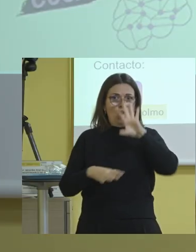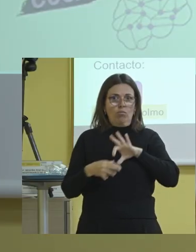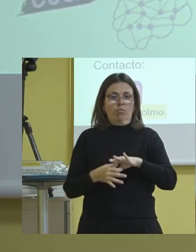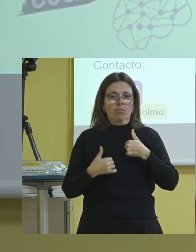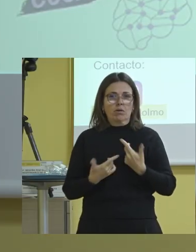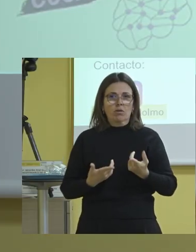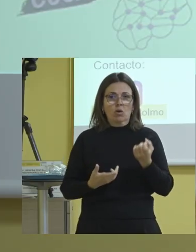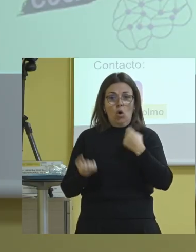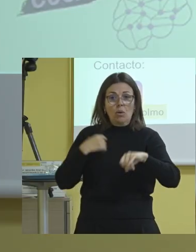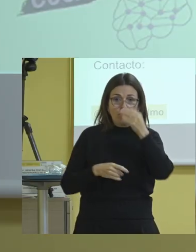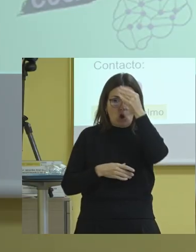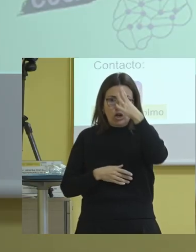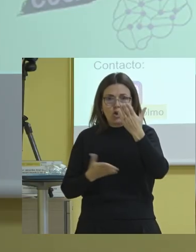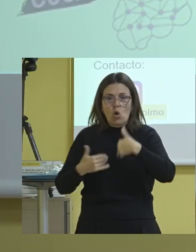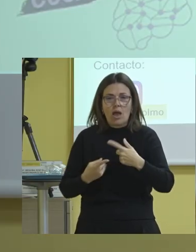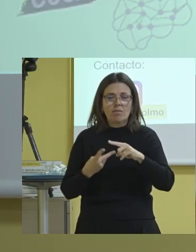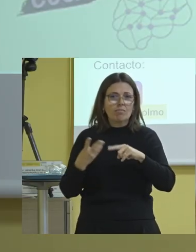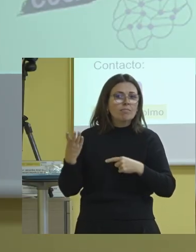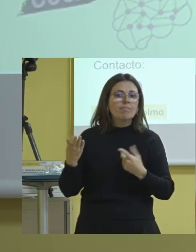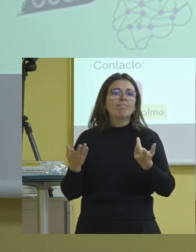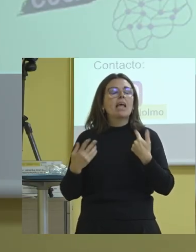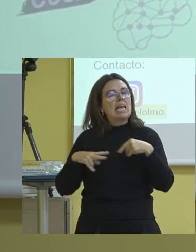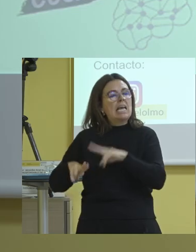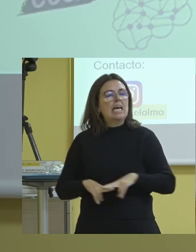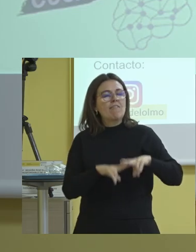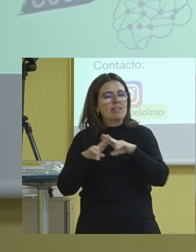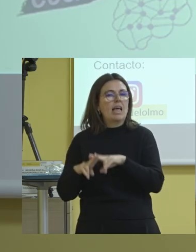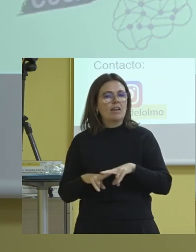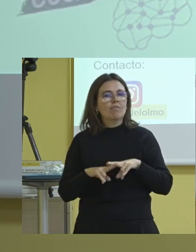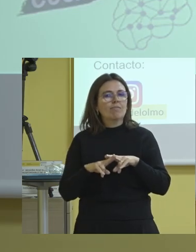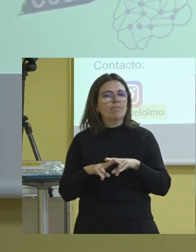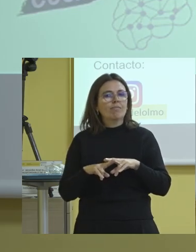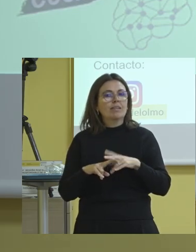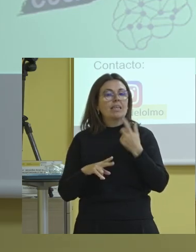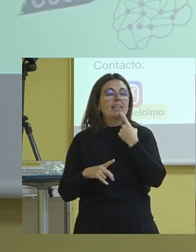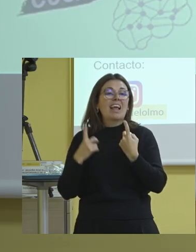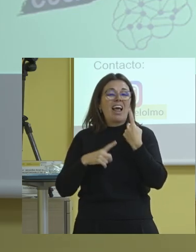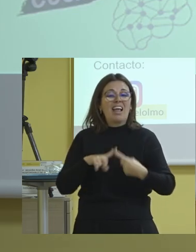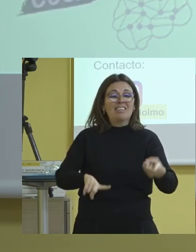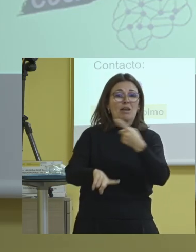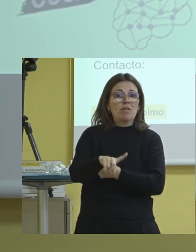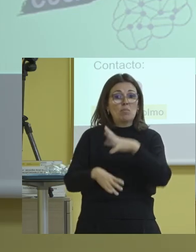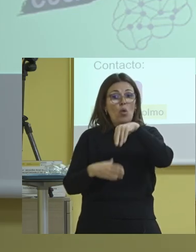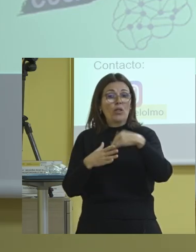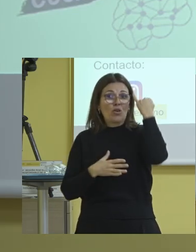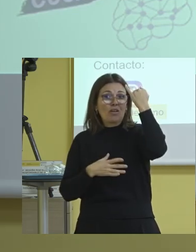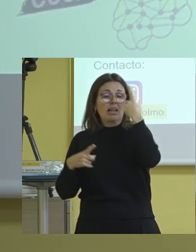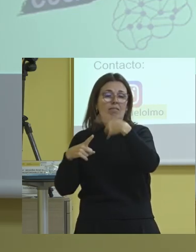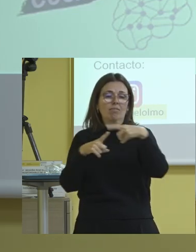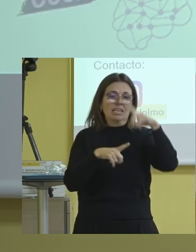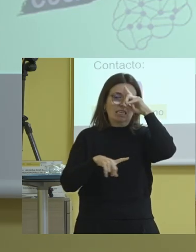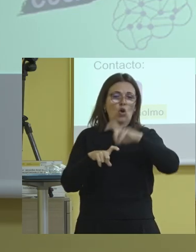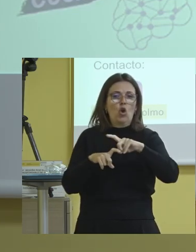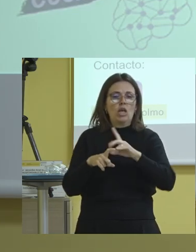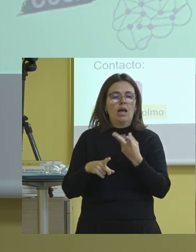hay comportamiento cognitivo, que no hay... Entonces creo que hay que revisar un poquito para no permitir ciertos extremismos dentro de las corrientes psicológicas.